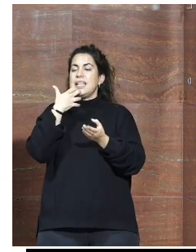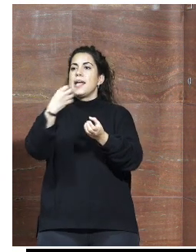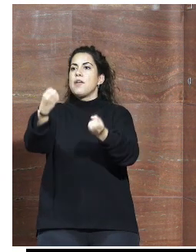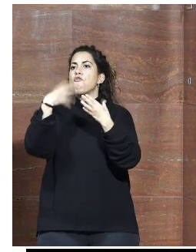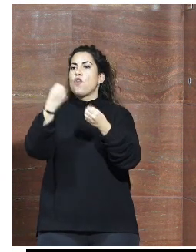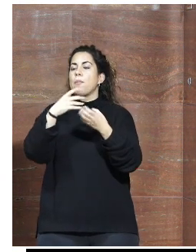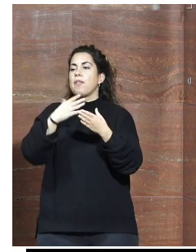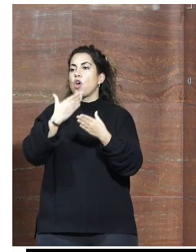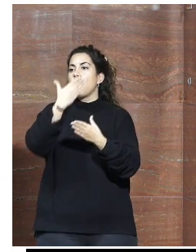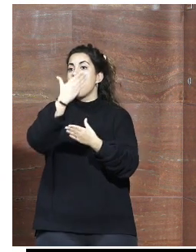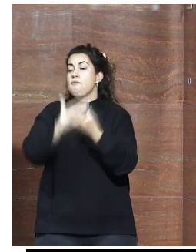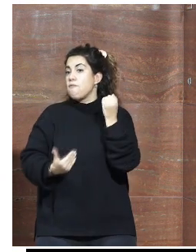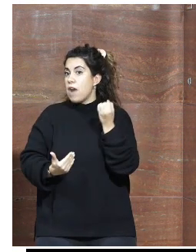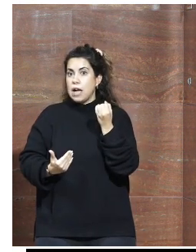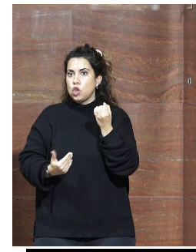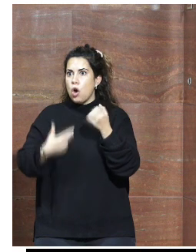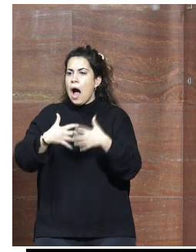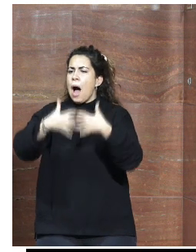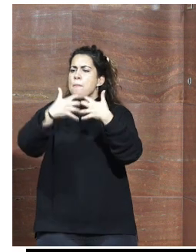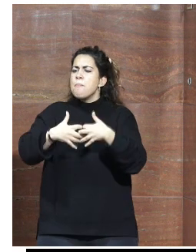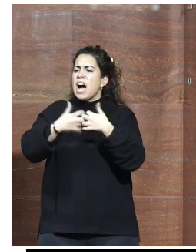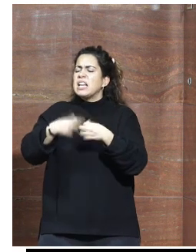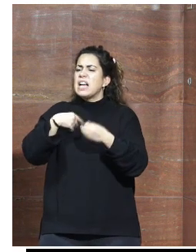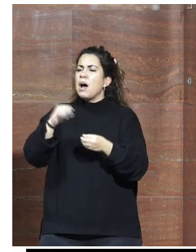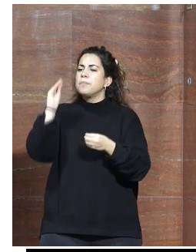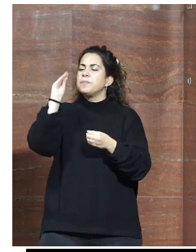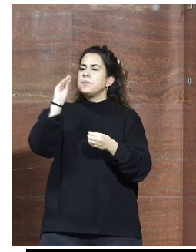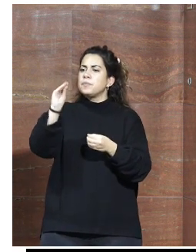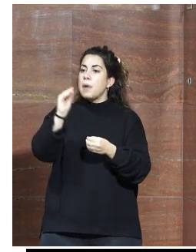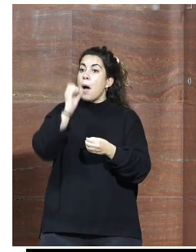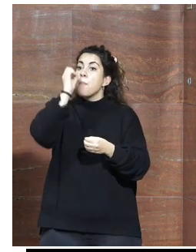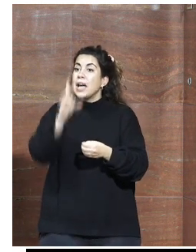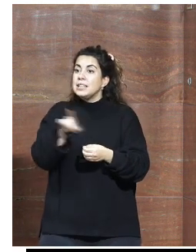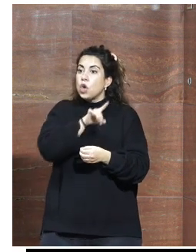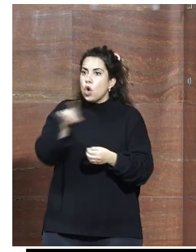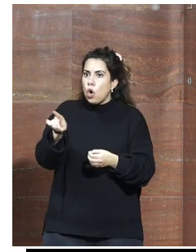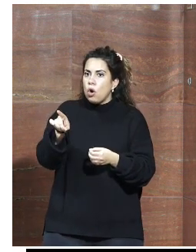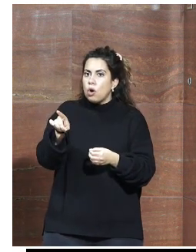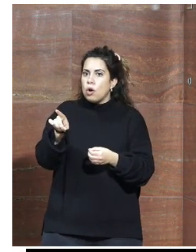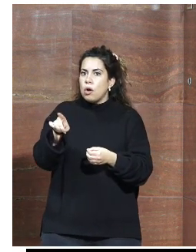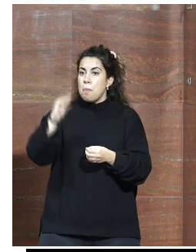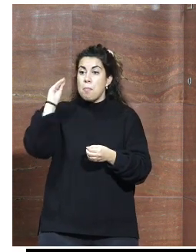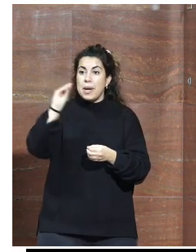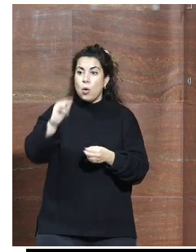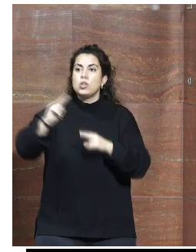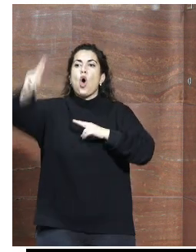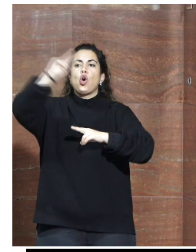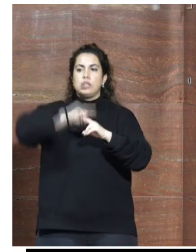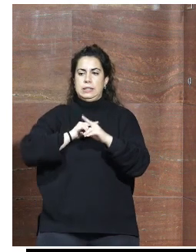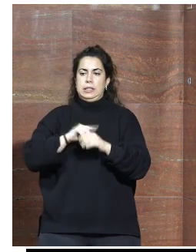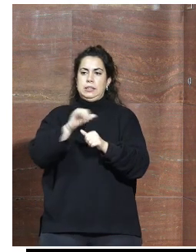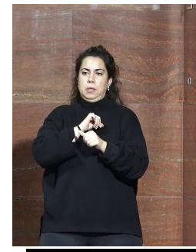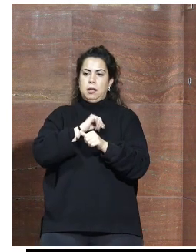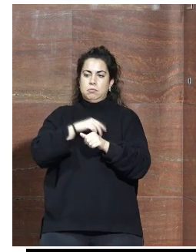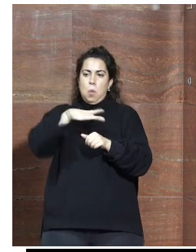información errónea, la máquina siempre confirma, te pide confirmar si lo que estás diciendo es correcto o no es correcto. En fin, se ha tenido muy, muy